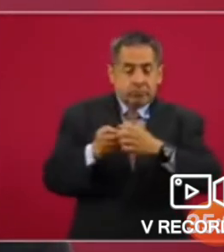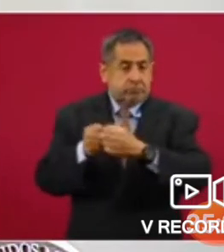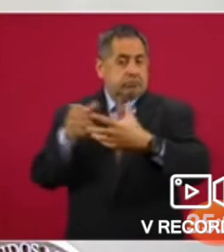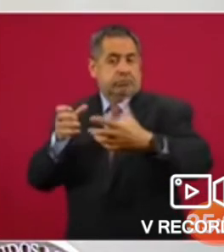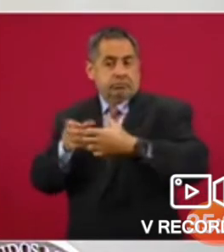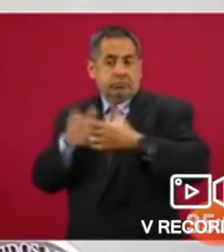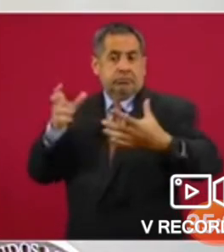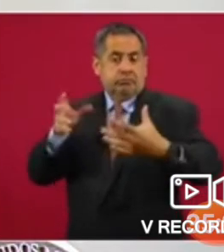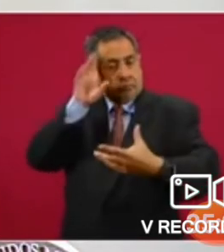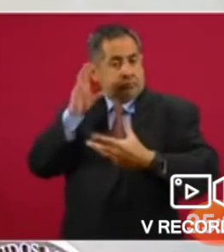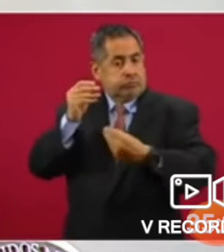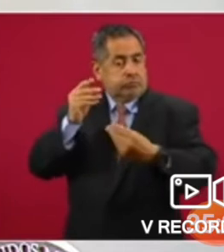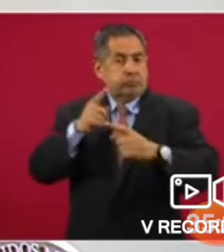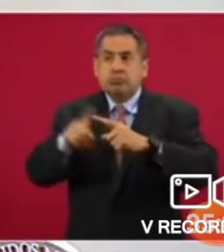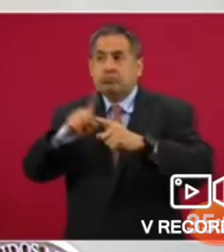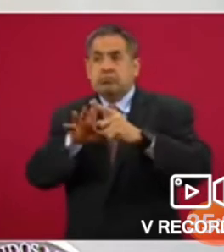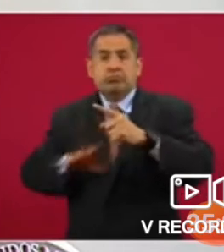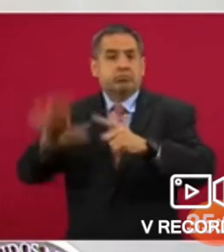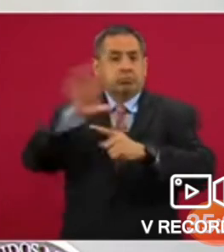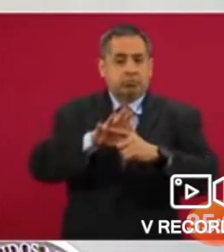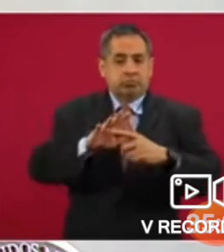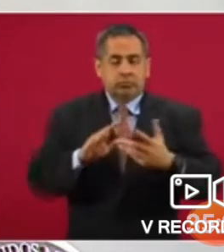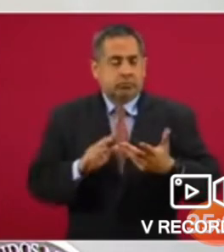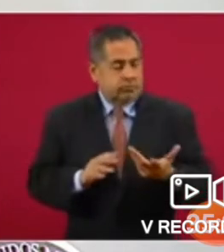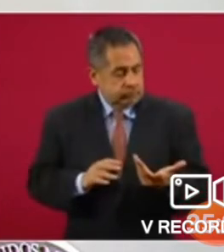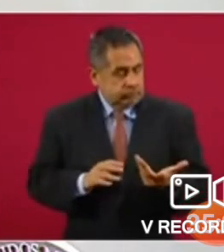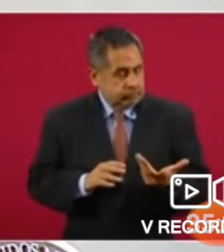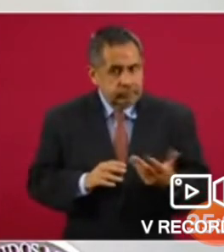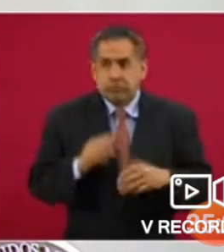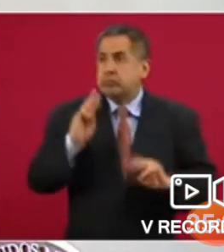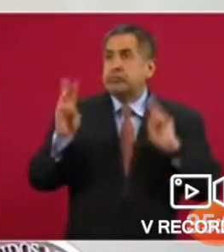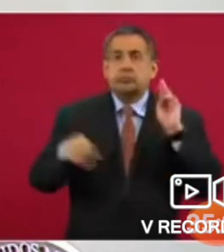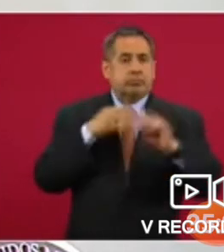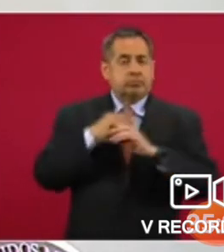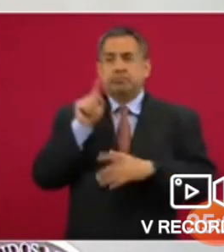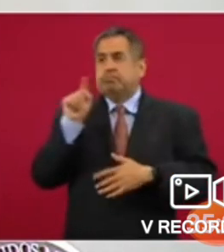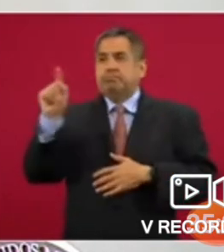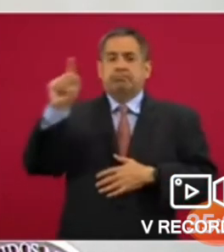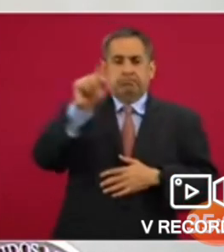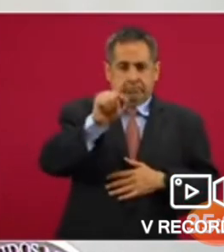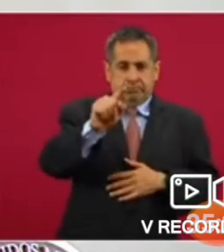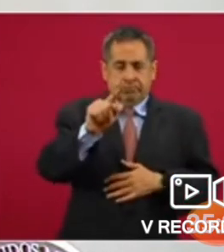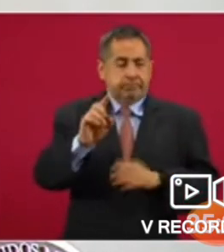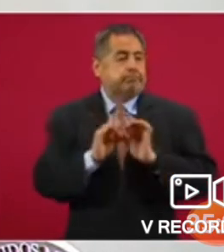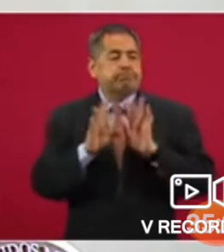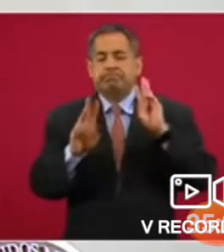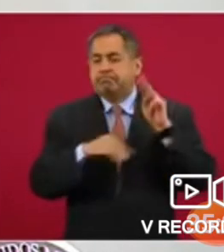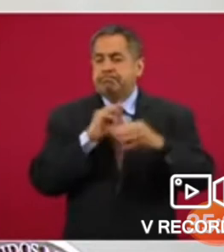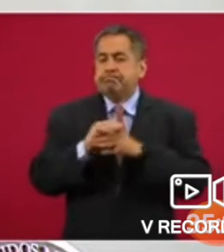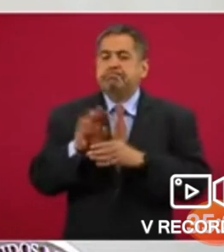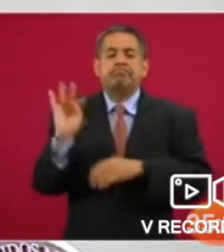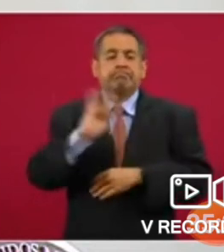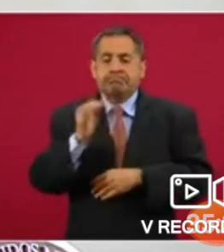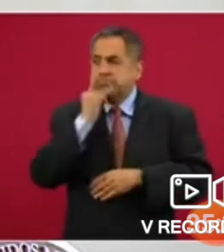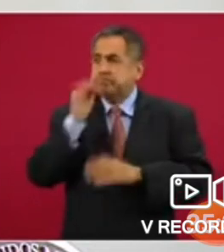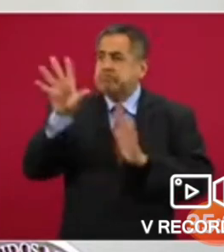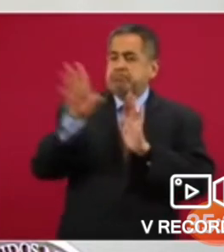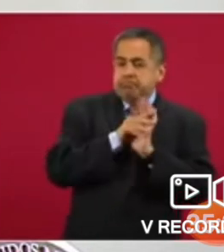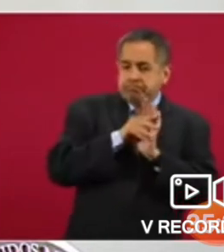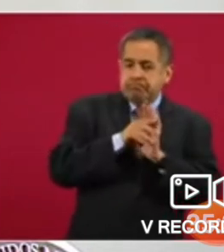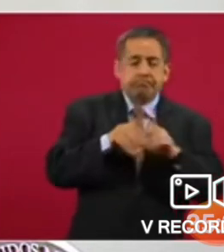varias regiones. En la medida en que la epidemia esté activa en cualquier parte del mundo, en todas las partes del mundo, existe